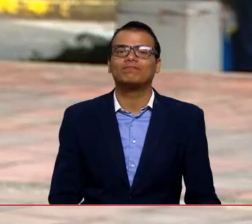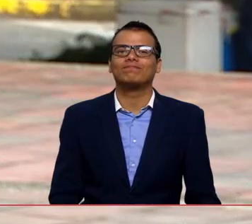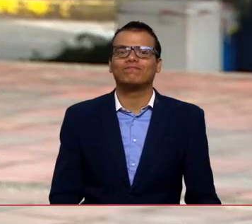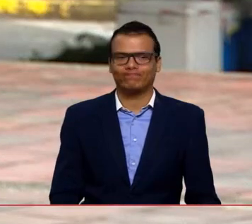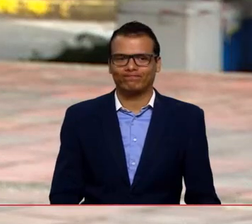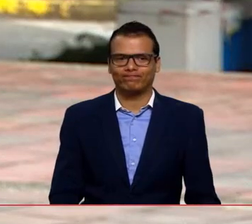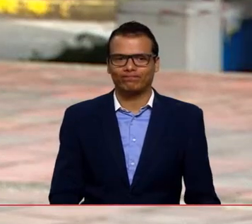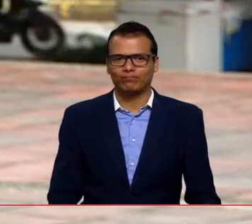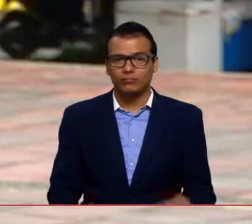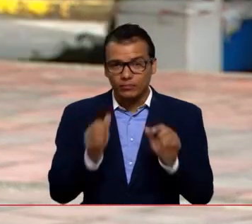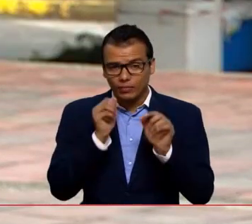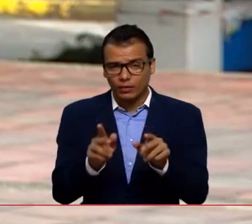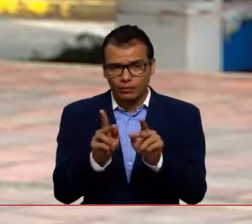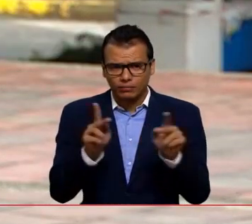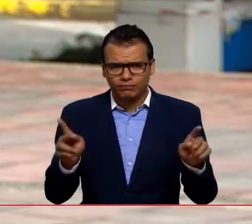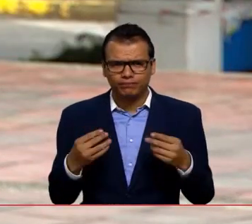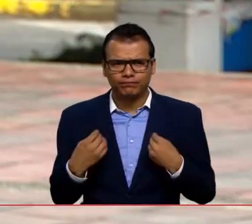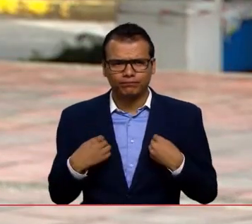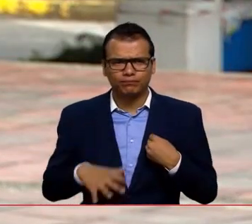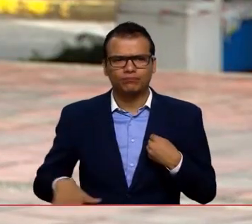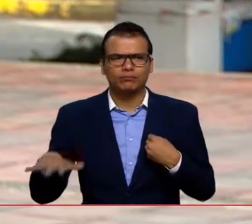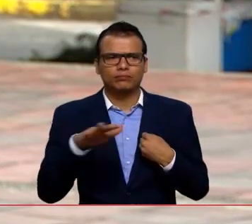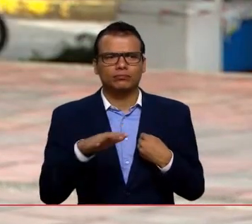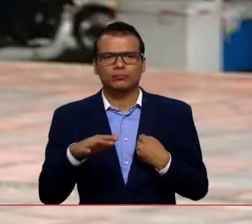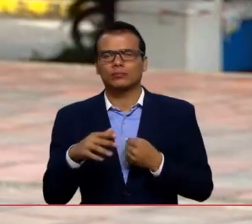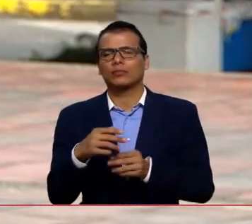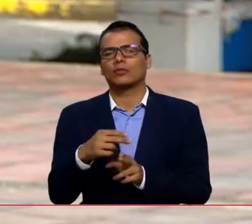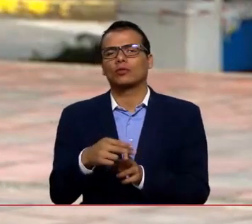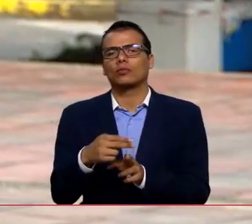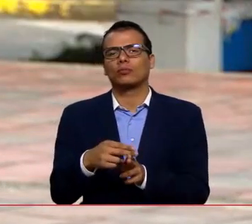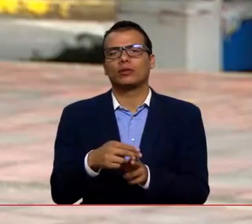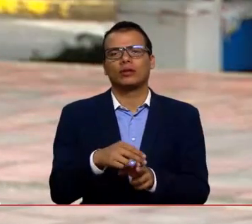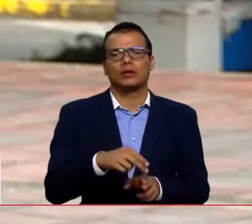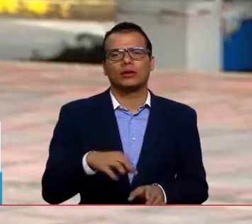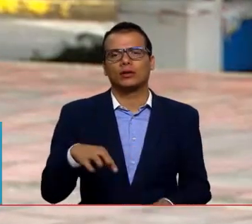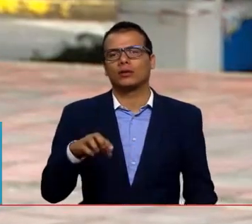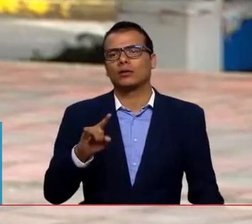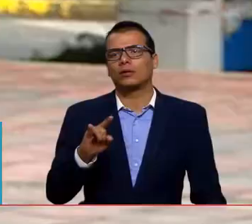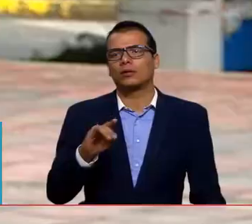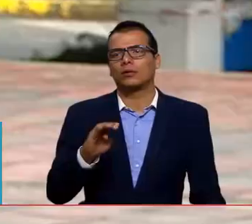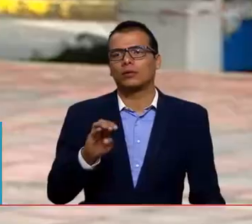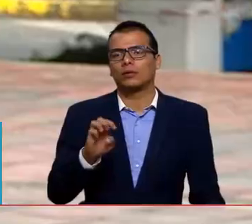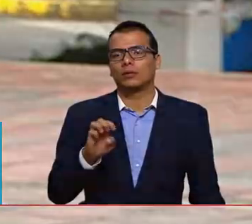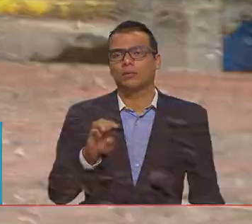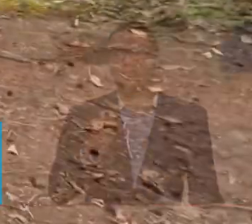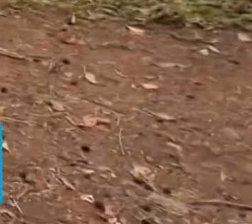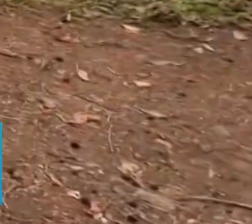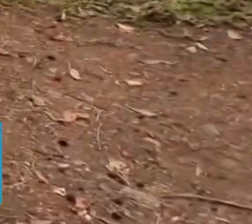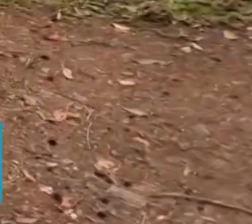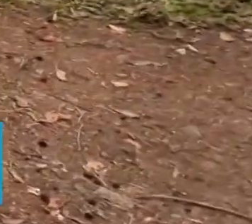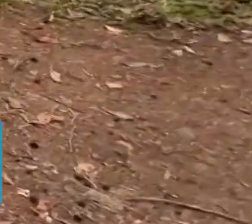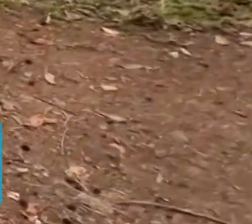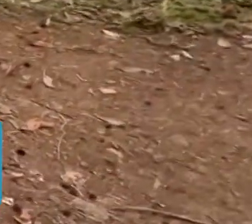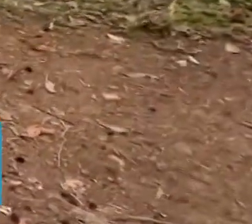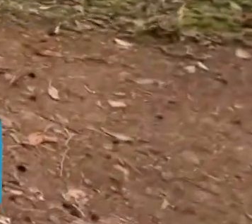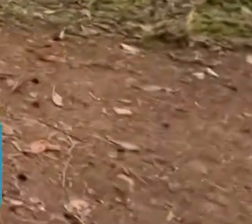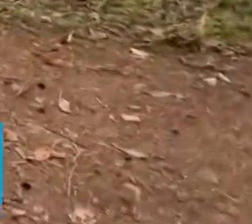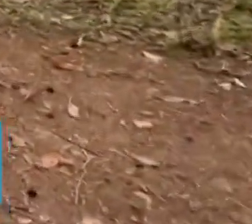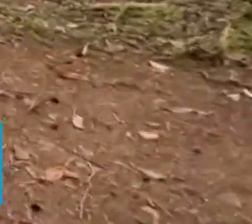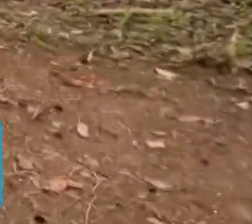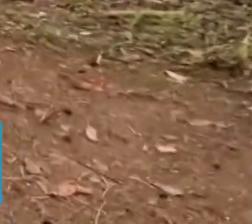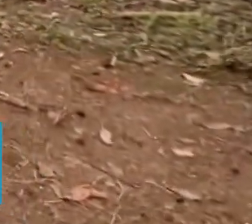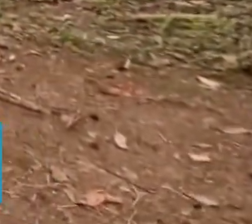y habitantes del sector de Pueblo Joven en la Comuna 20 hacen un llamado al cuidado y protección